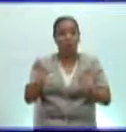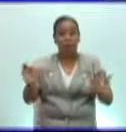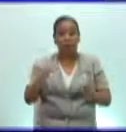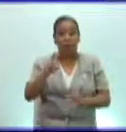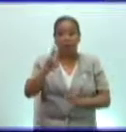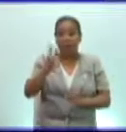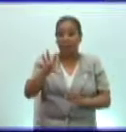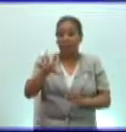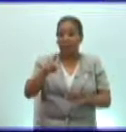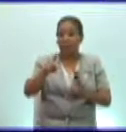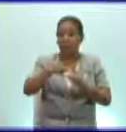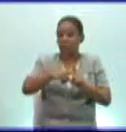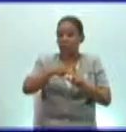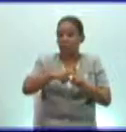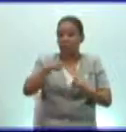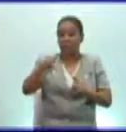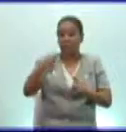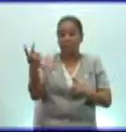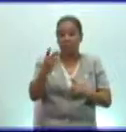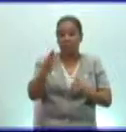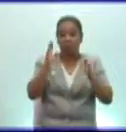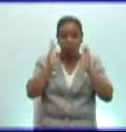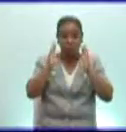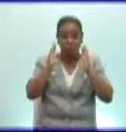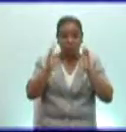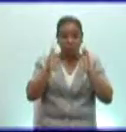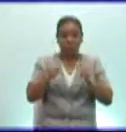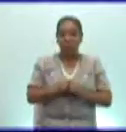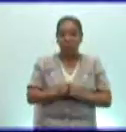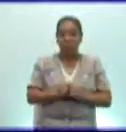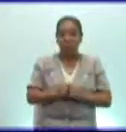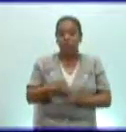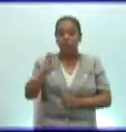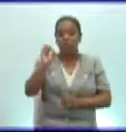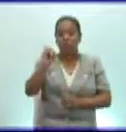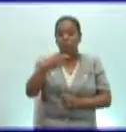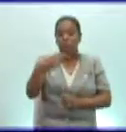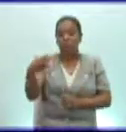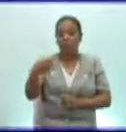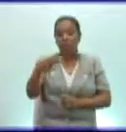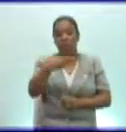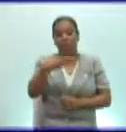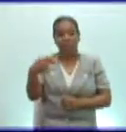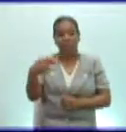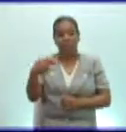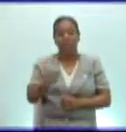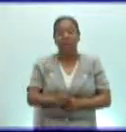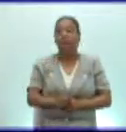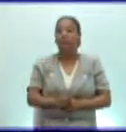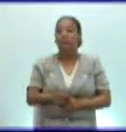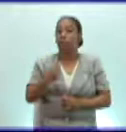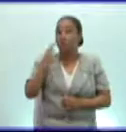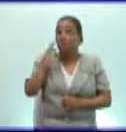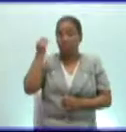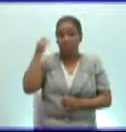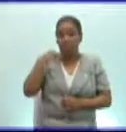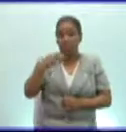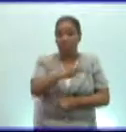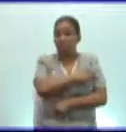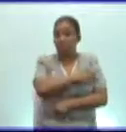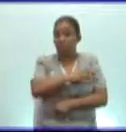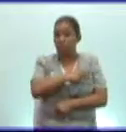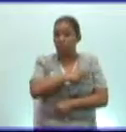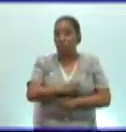grados Celsius estas dos concentraciones de ion hidrógeno y de ion hidroxilo son iguales. Conocemos desde secundaria básica